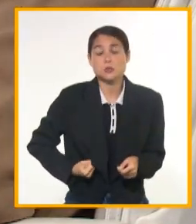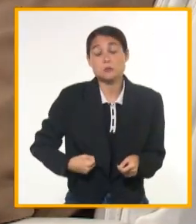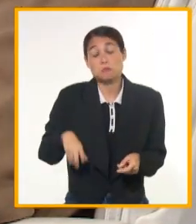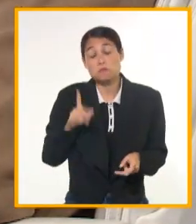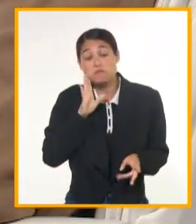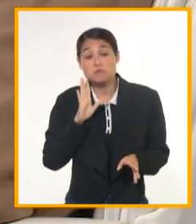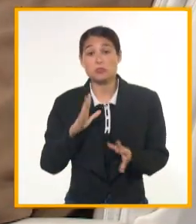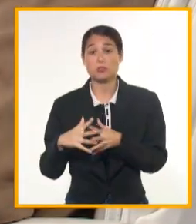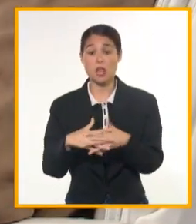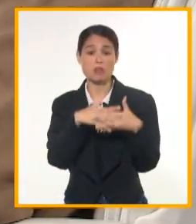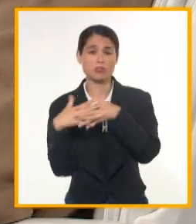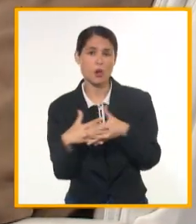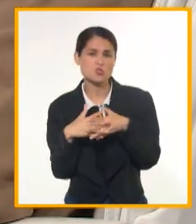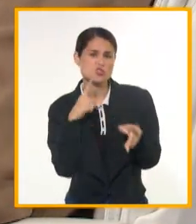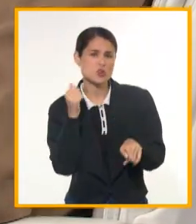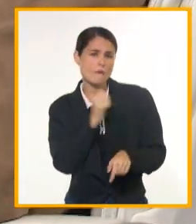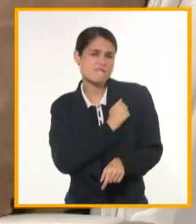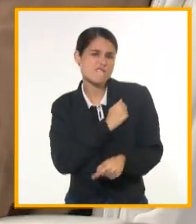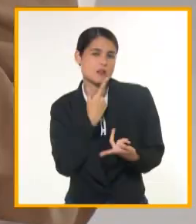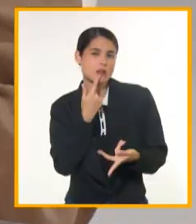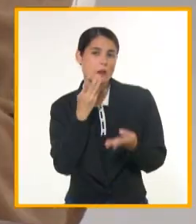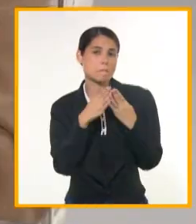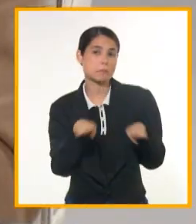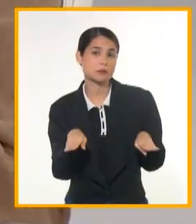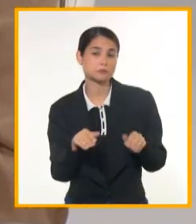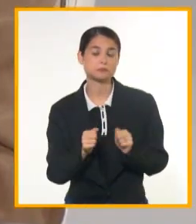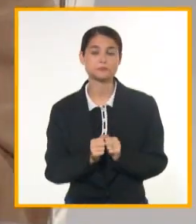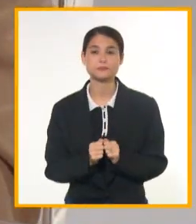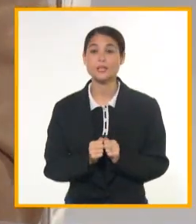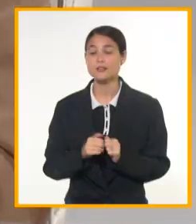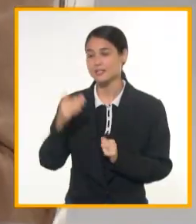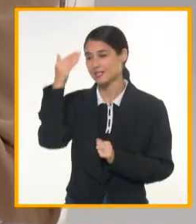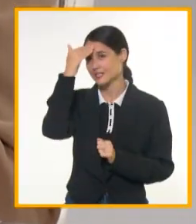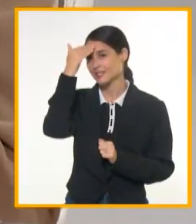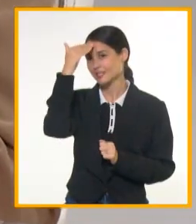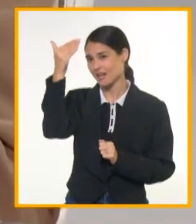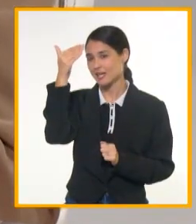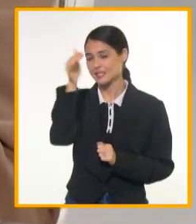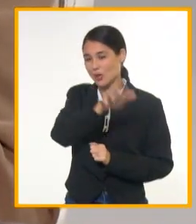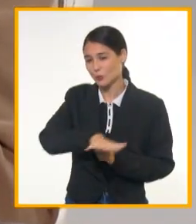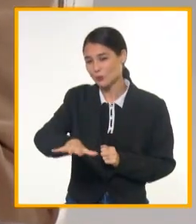lograr una paz? Gracias, Oliver. Mi saludo para toda la teleaudiencia.